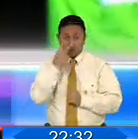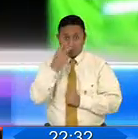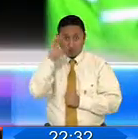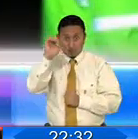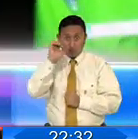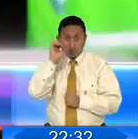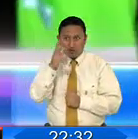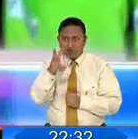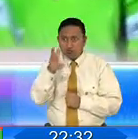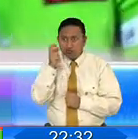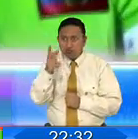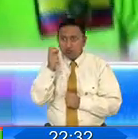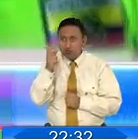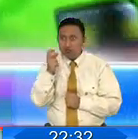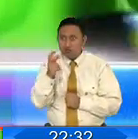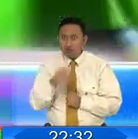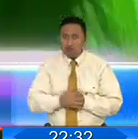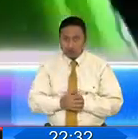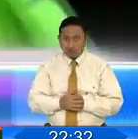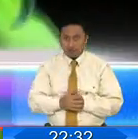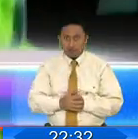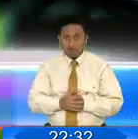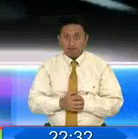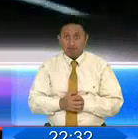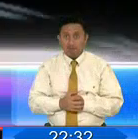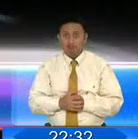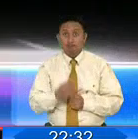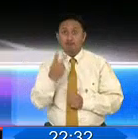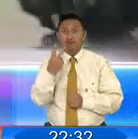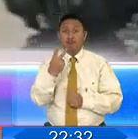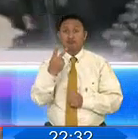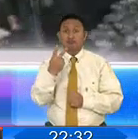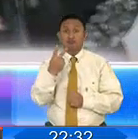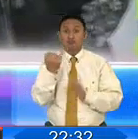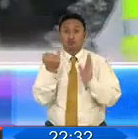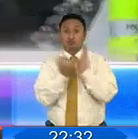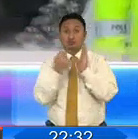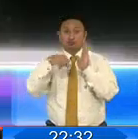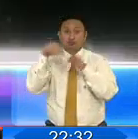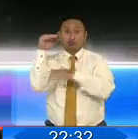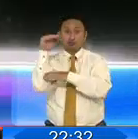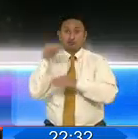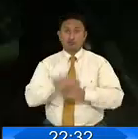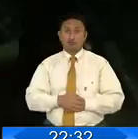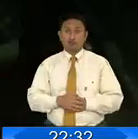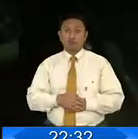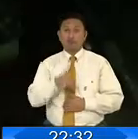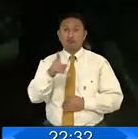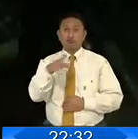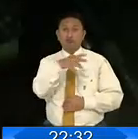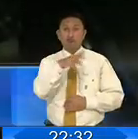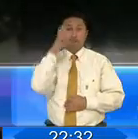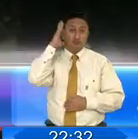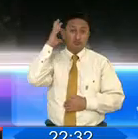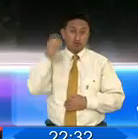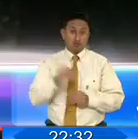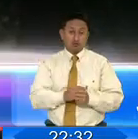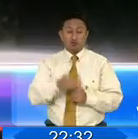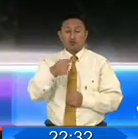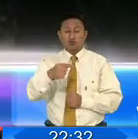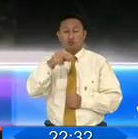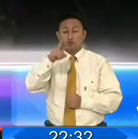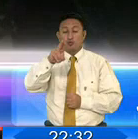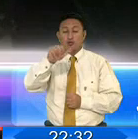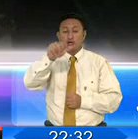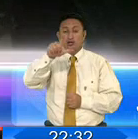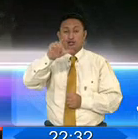material audiovisual pornográfico, de los cuales dos fueron identificados en Ecuador. El uno en la provincia de Azuay, Cantón Gualaceo, y